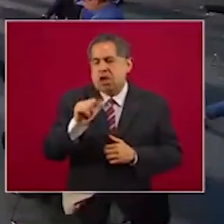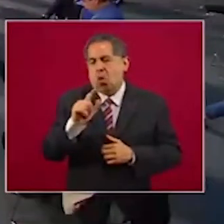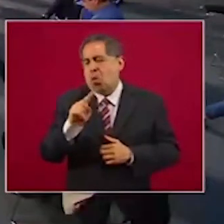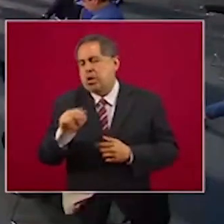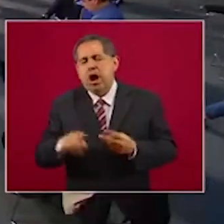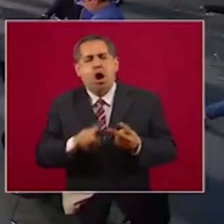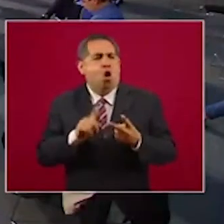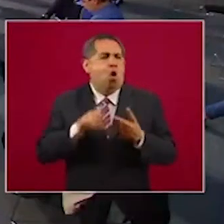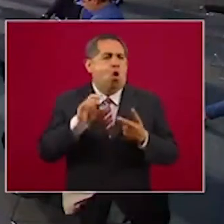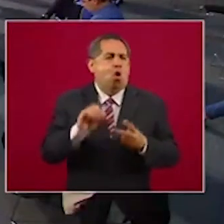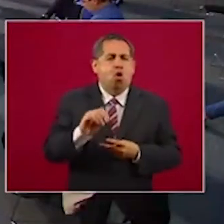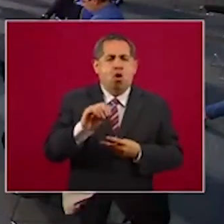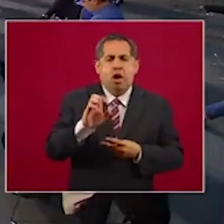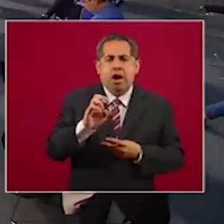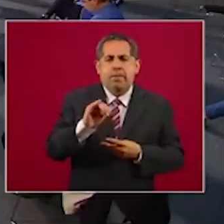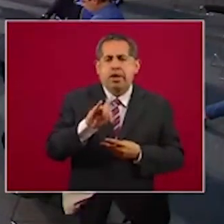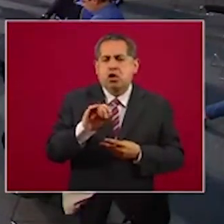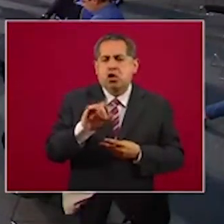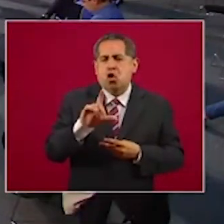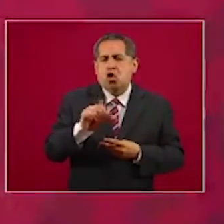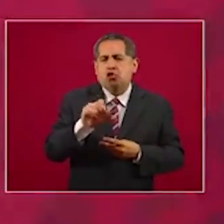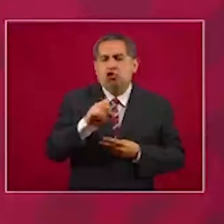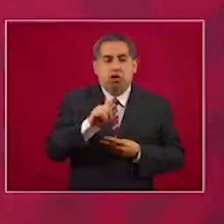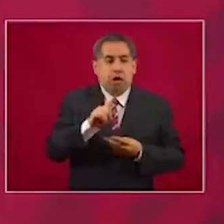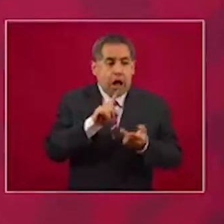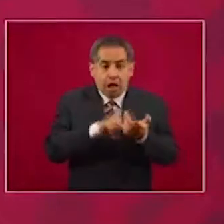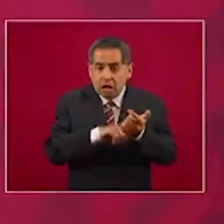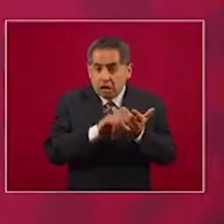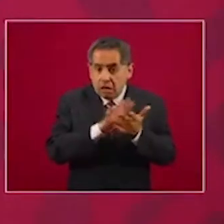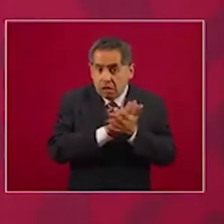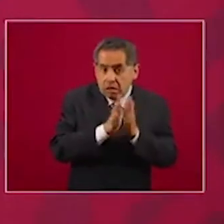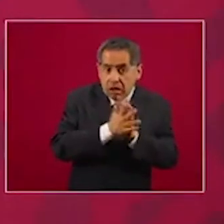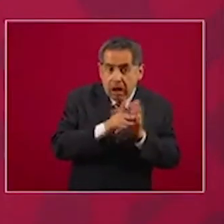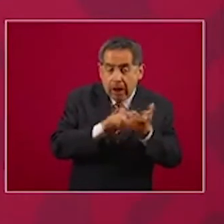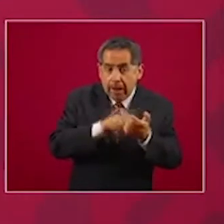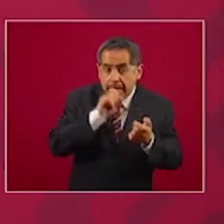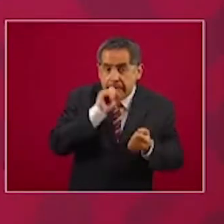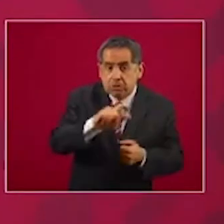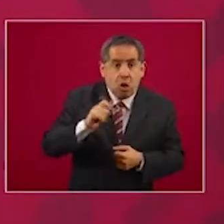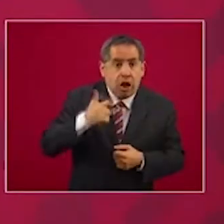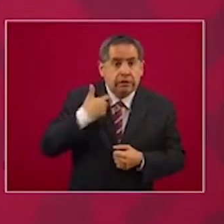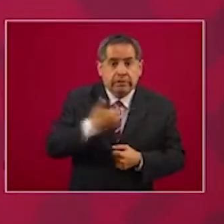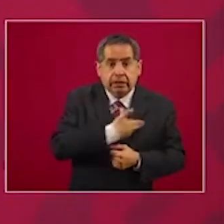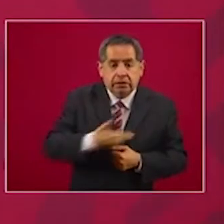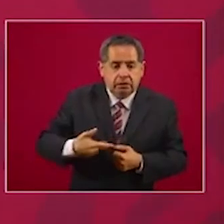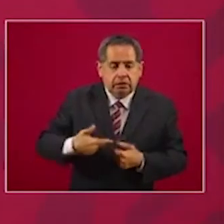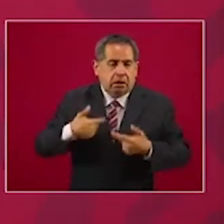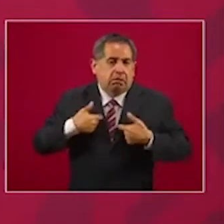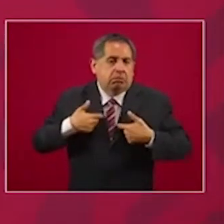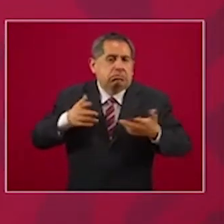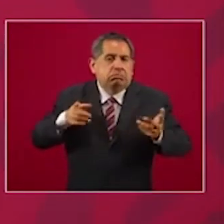caso de Lozoya están implicados los expresidentes,